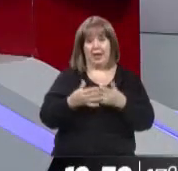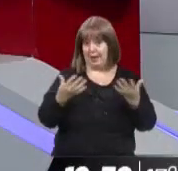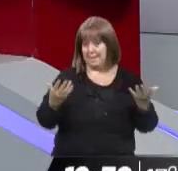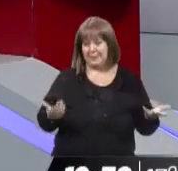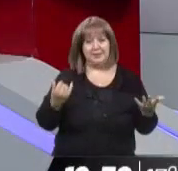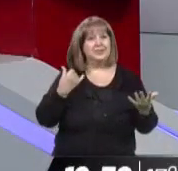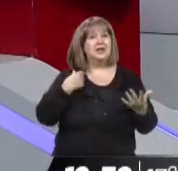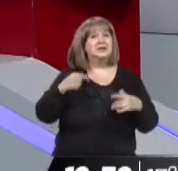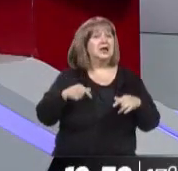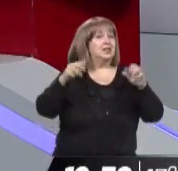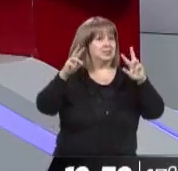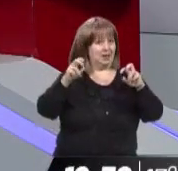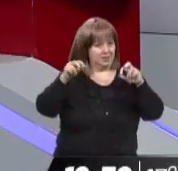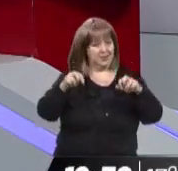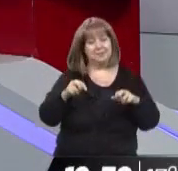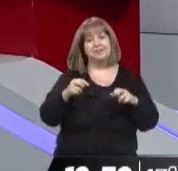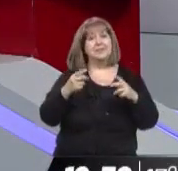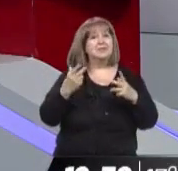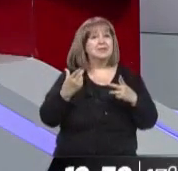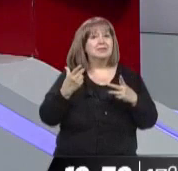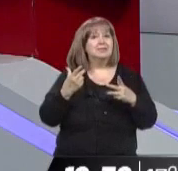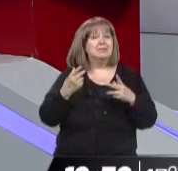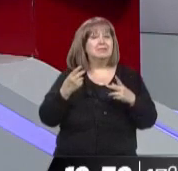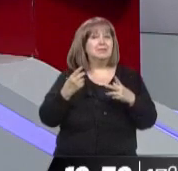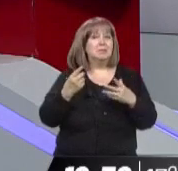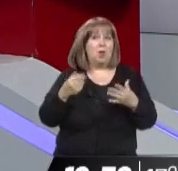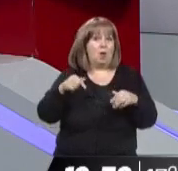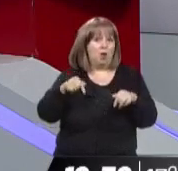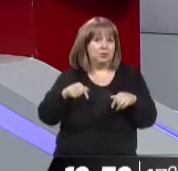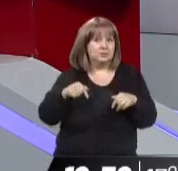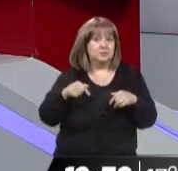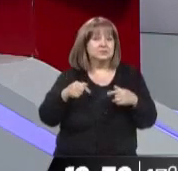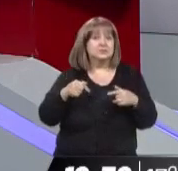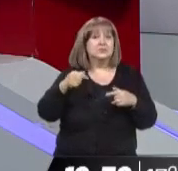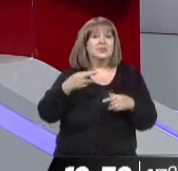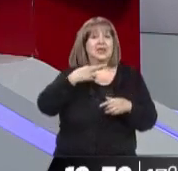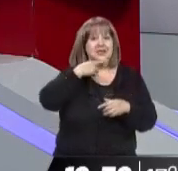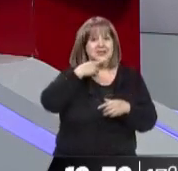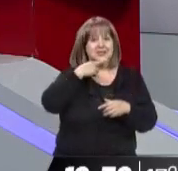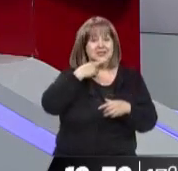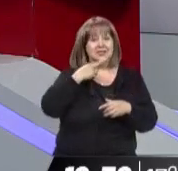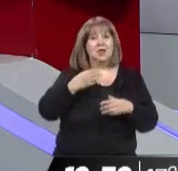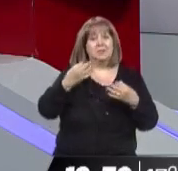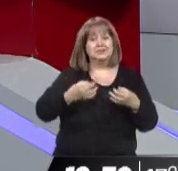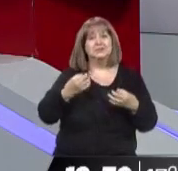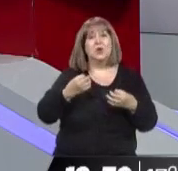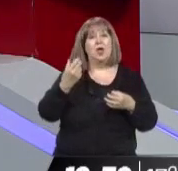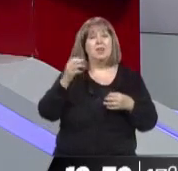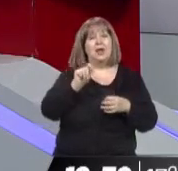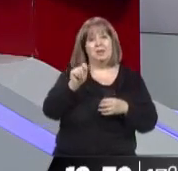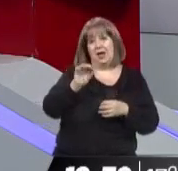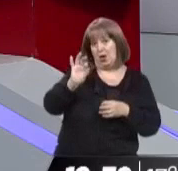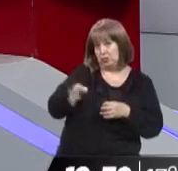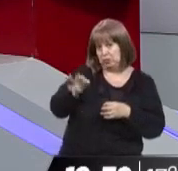Bueno, y con esto nos quedamos, ¿no? Justamente en la palabra, o en este día, como lo decíamos, en este 17 de octubre, en el Día de la Lealtad Peronista,